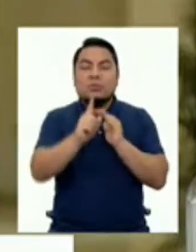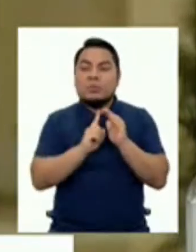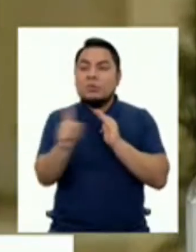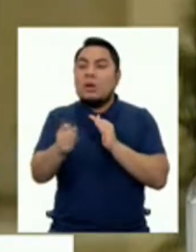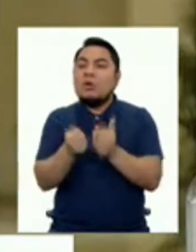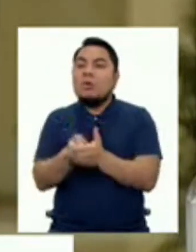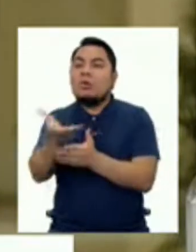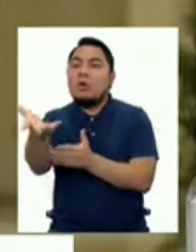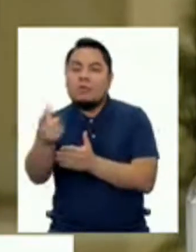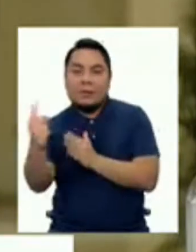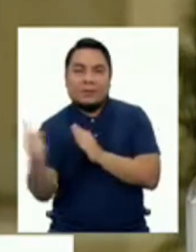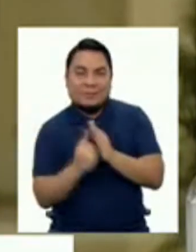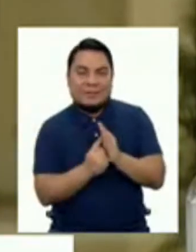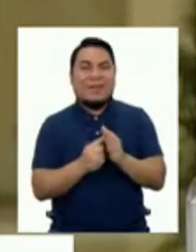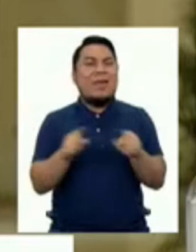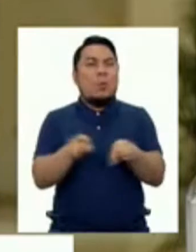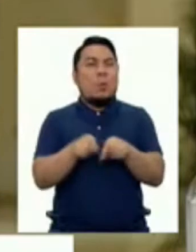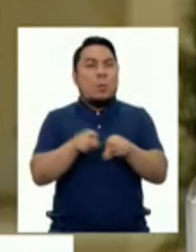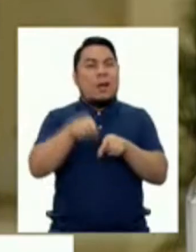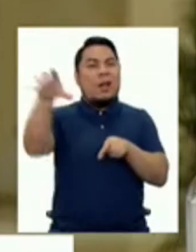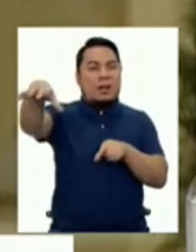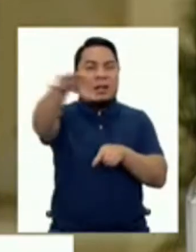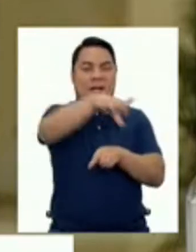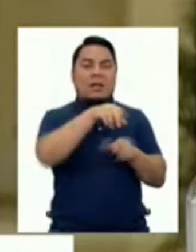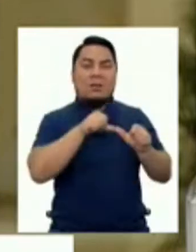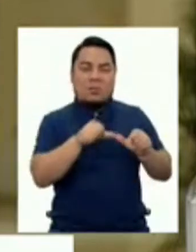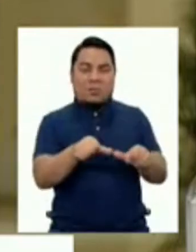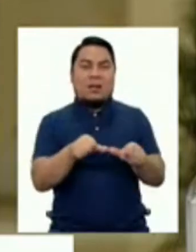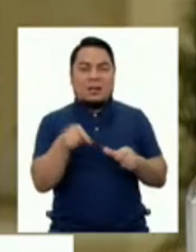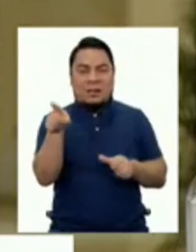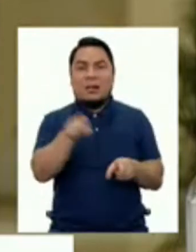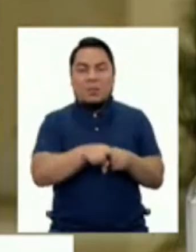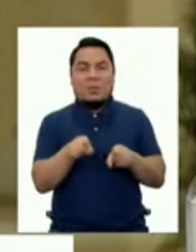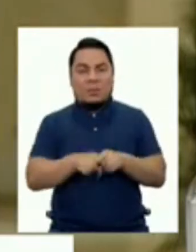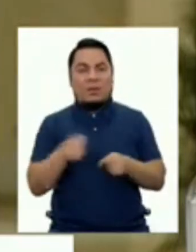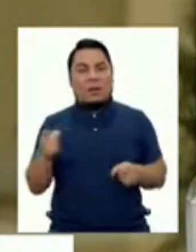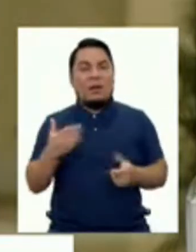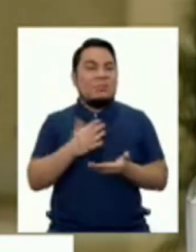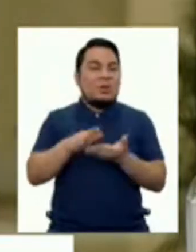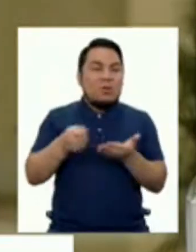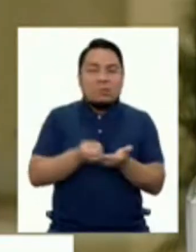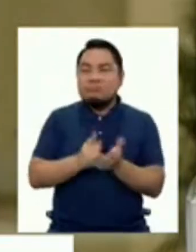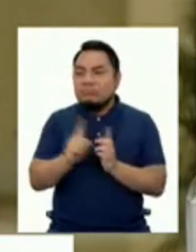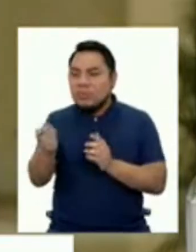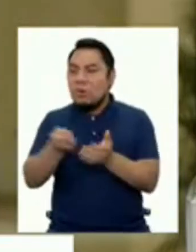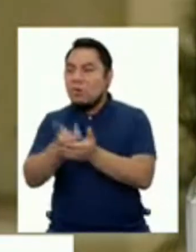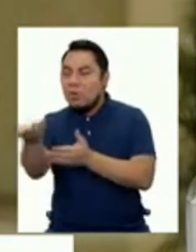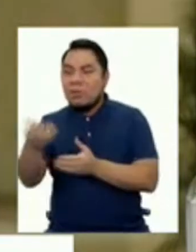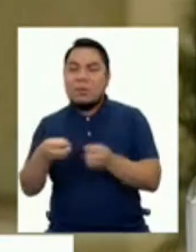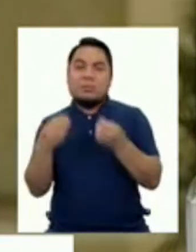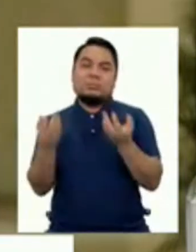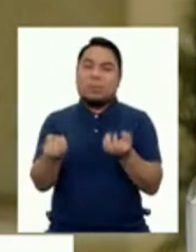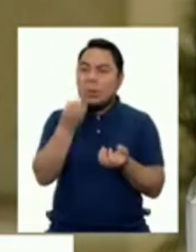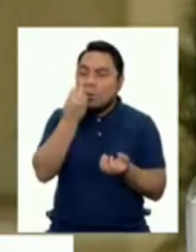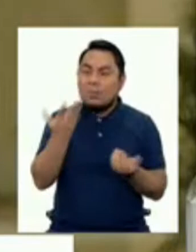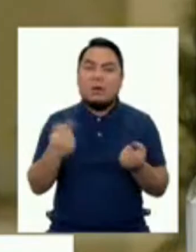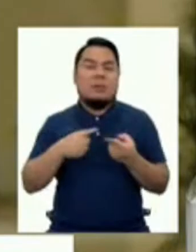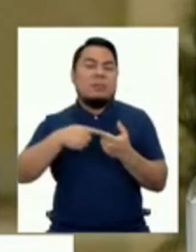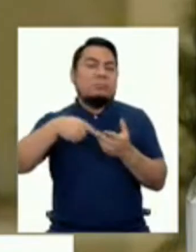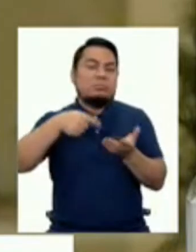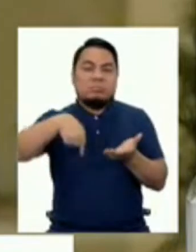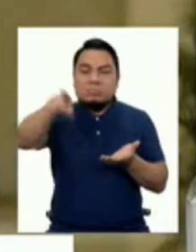que tienen que realizar los trámites o las compras de productos de primera